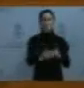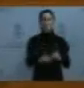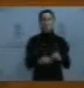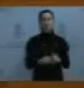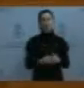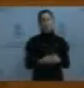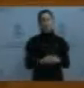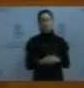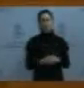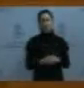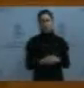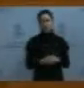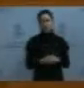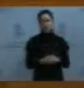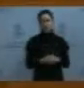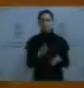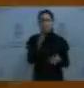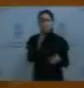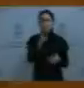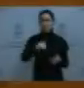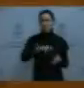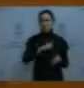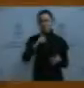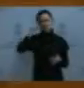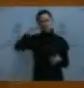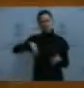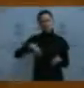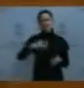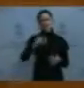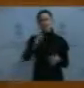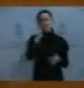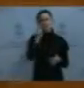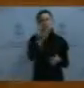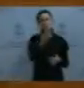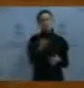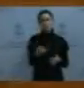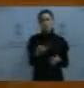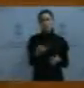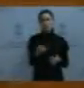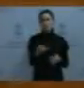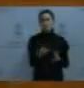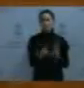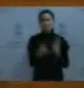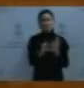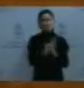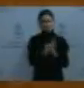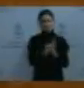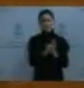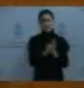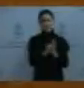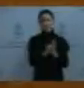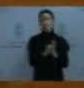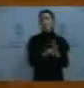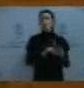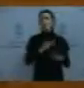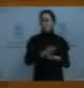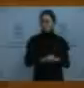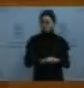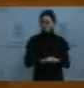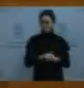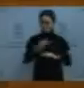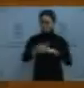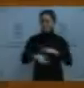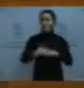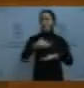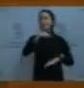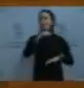dado que nosotros, como ya es sabido y conocido, cumplimos las leyes y el principio de legalidad. Por lo tanto, el reglamento de